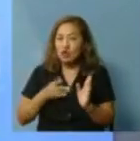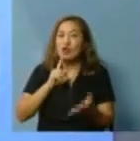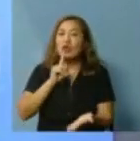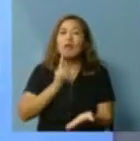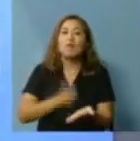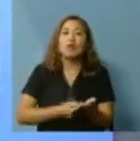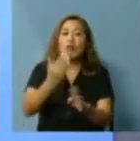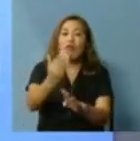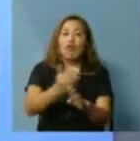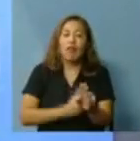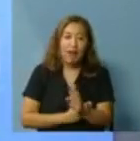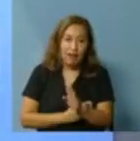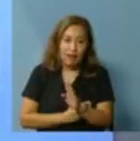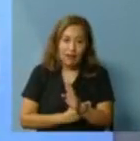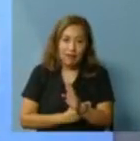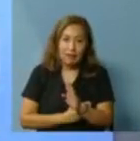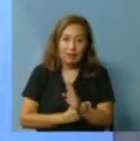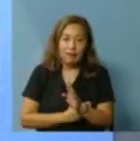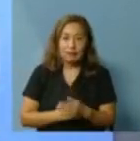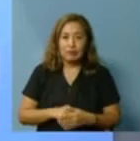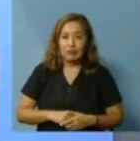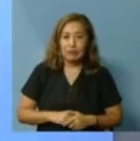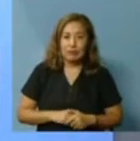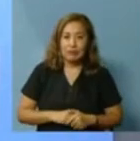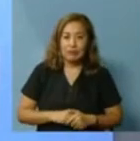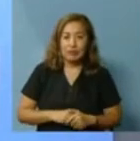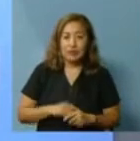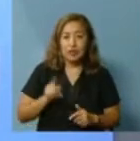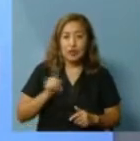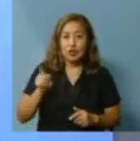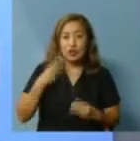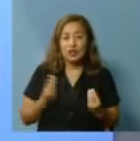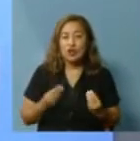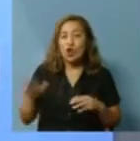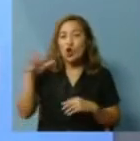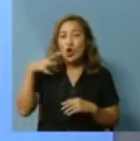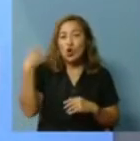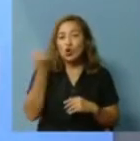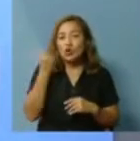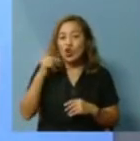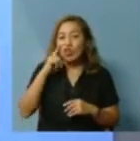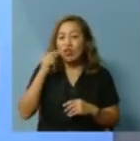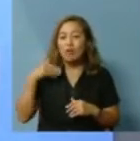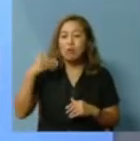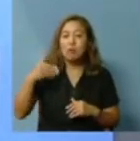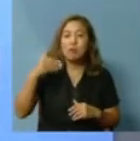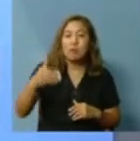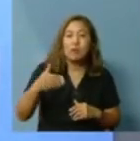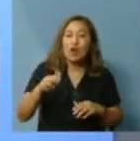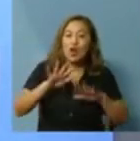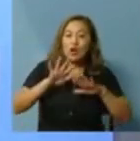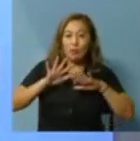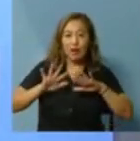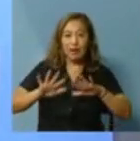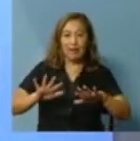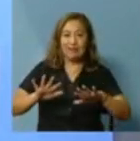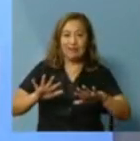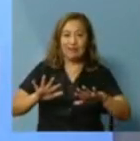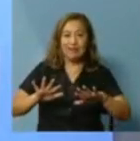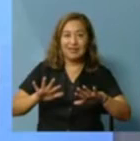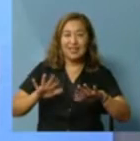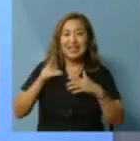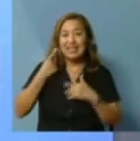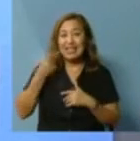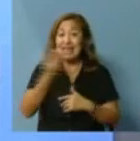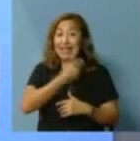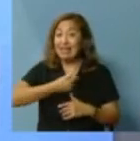costo que tenían de tarifario y con eso van a lograr si se quiere estabilizar y nosotros